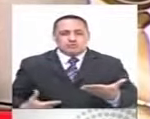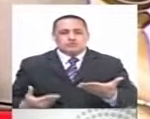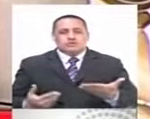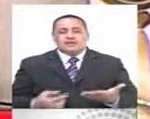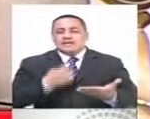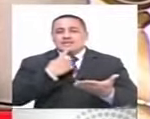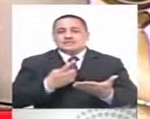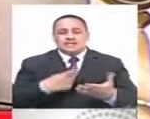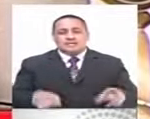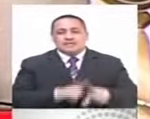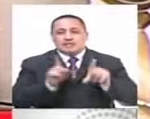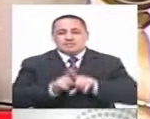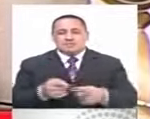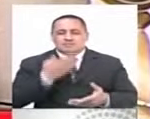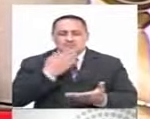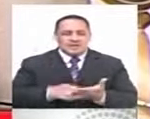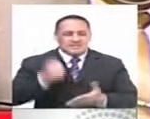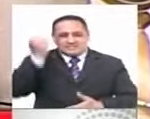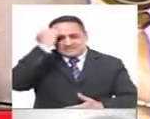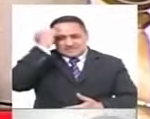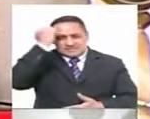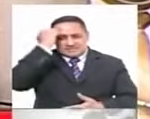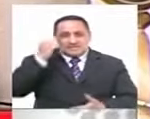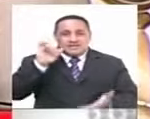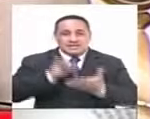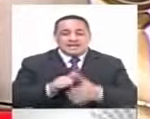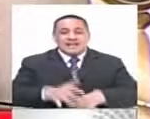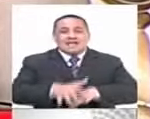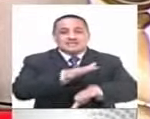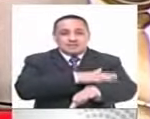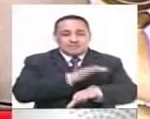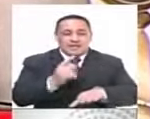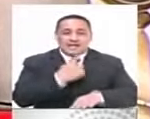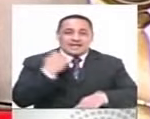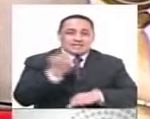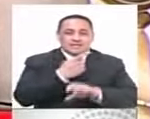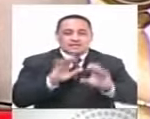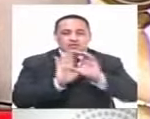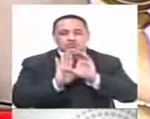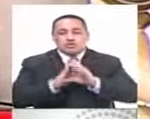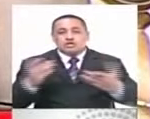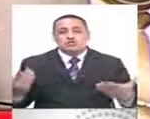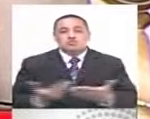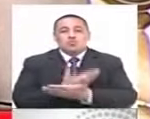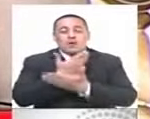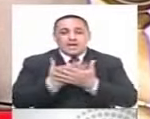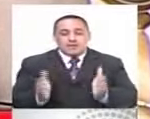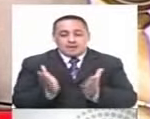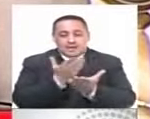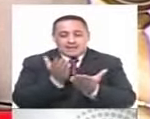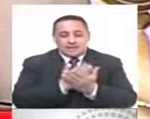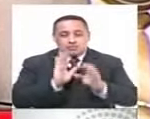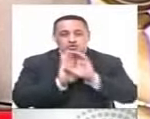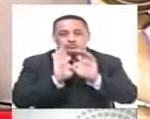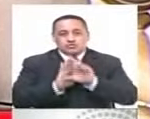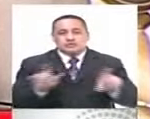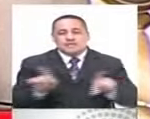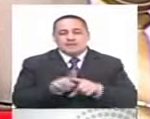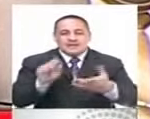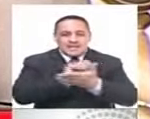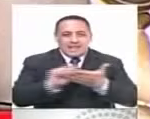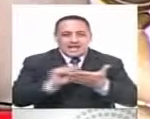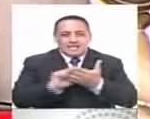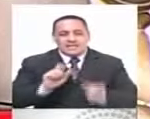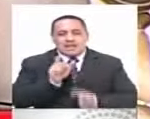Es tanta su torpeza que no entiende que la Asamblea Constituyente y la nueva Constitución será la agenda que el